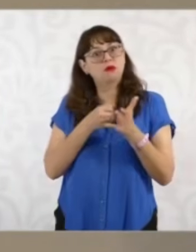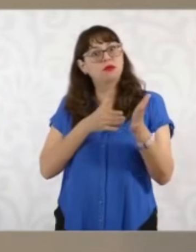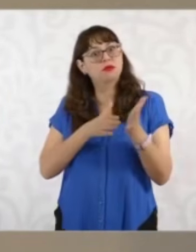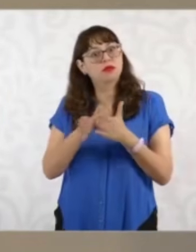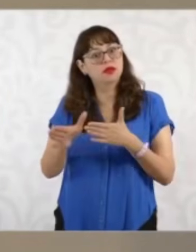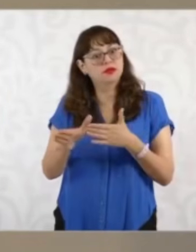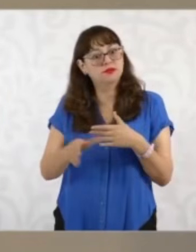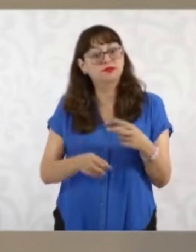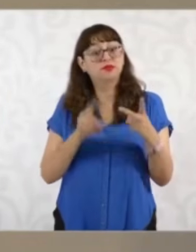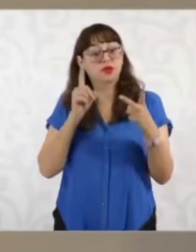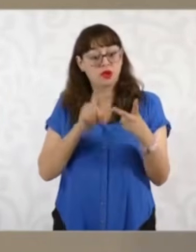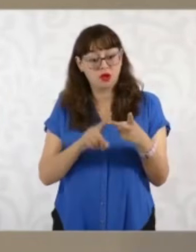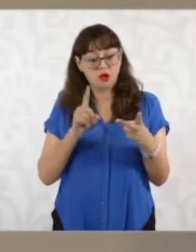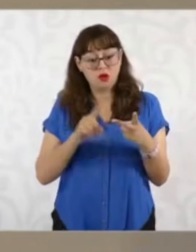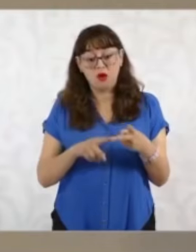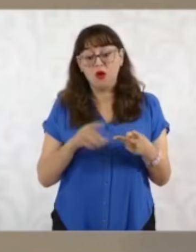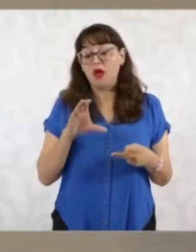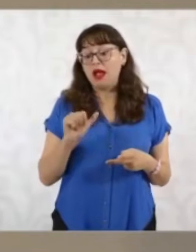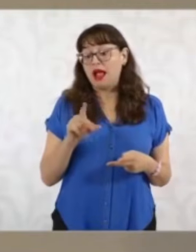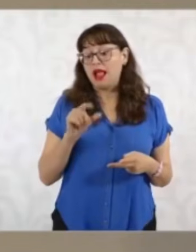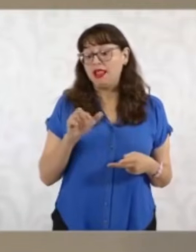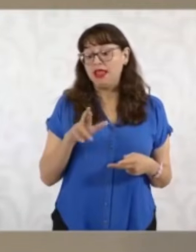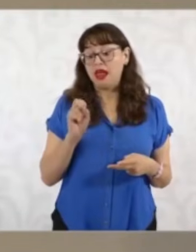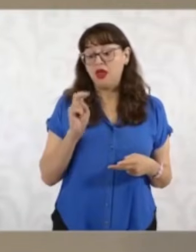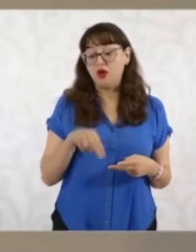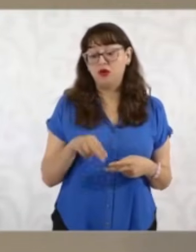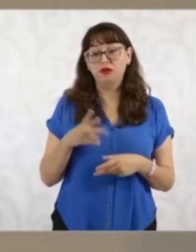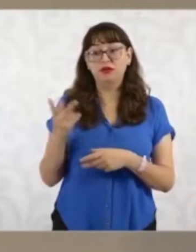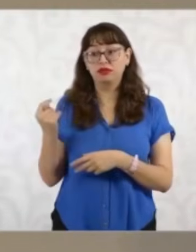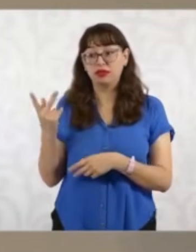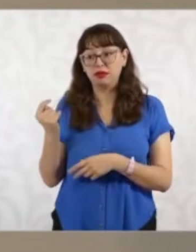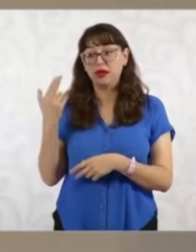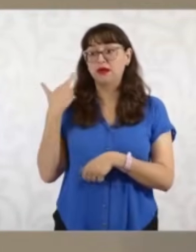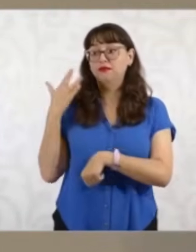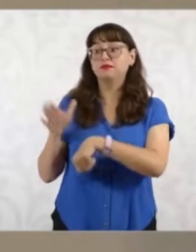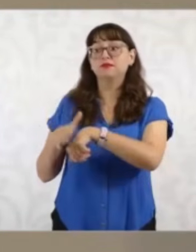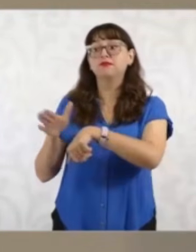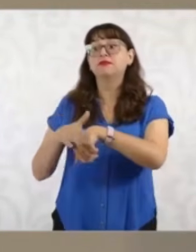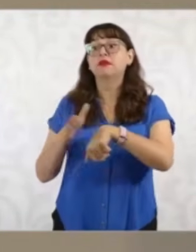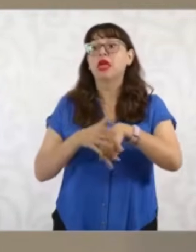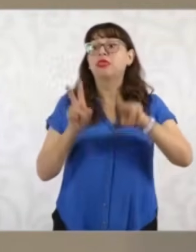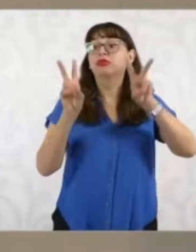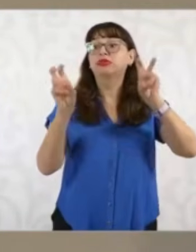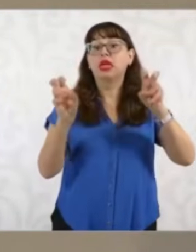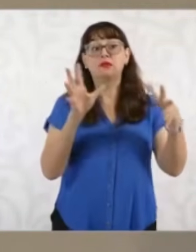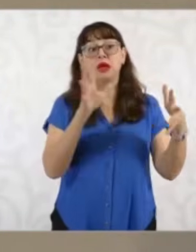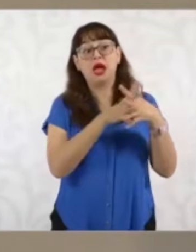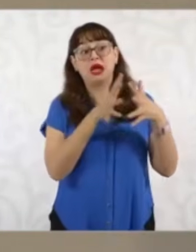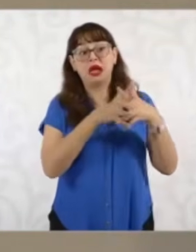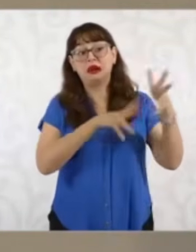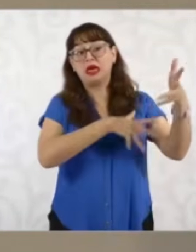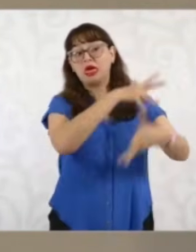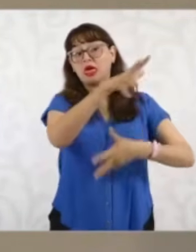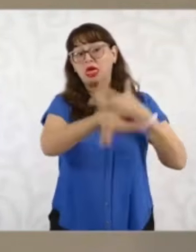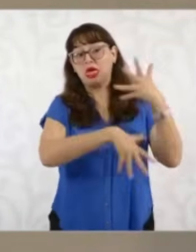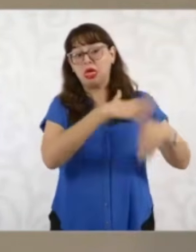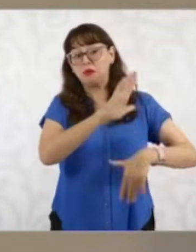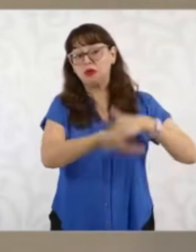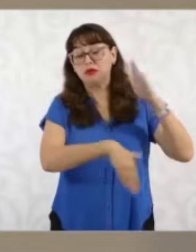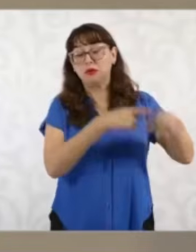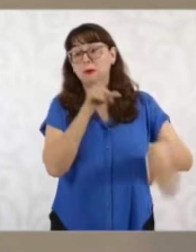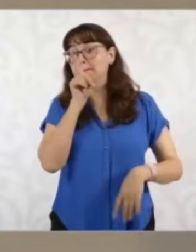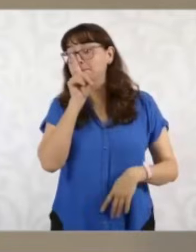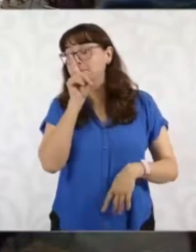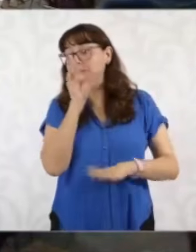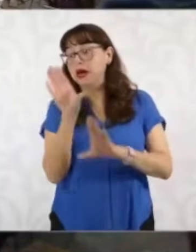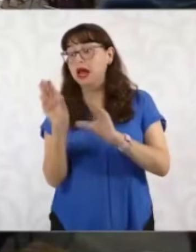pactó con Calderón, precisamente para que ya no se hablara de ciertos temas, concretamente el tema de la violencia. O